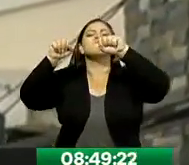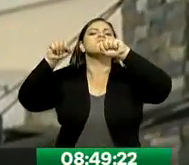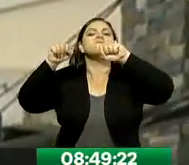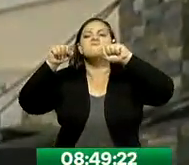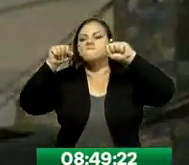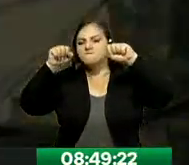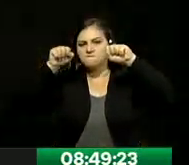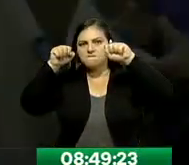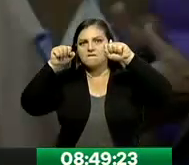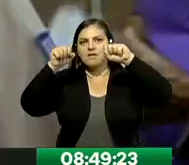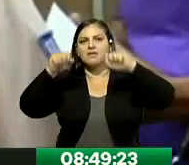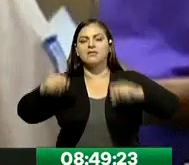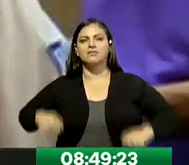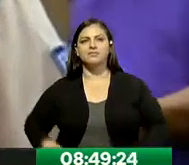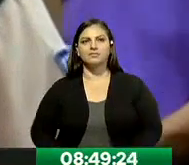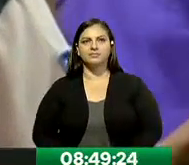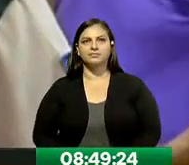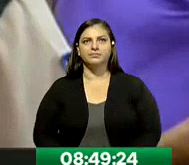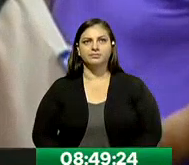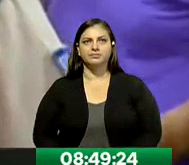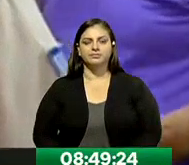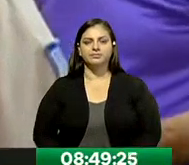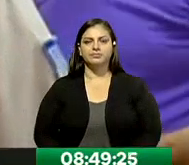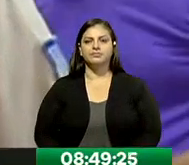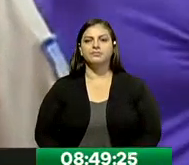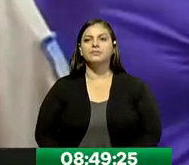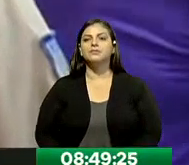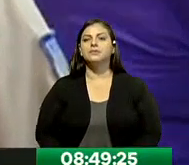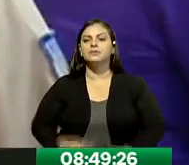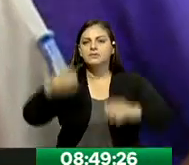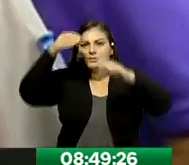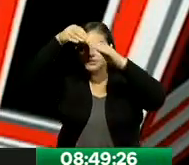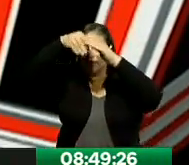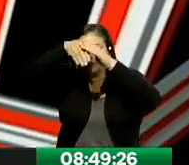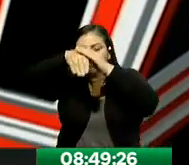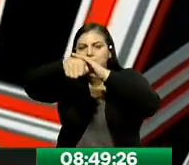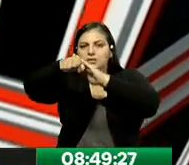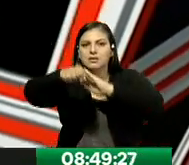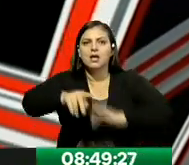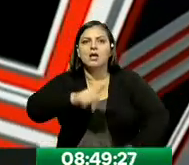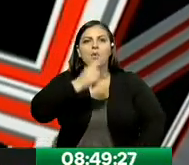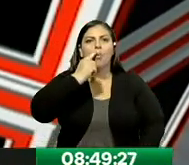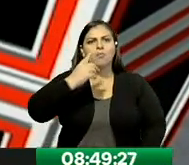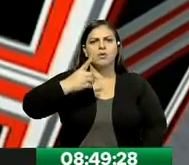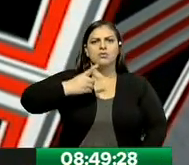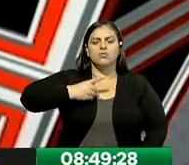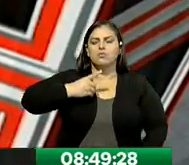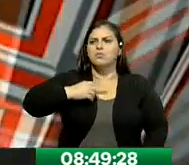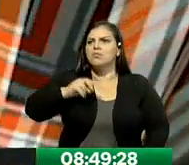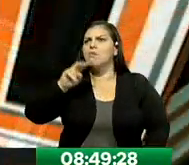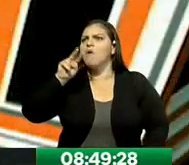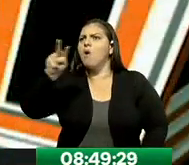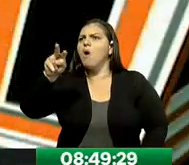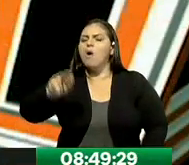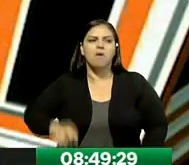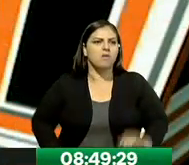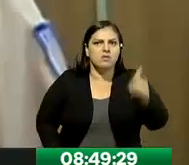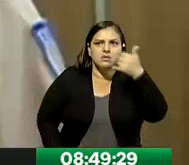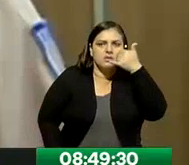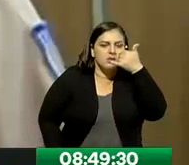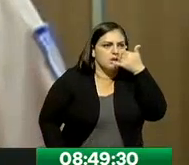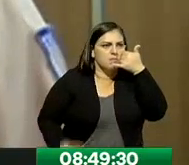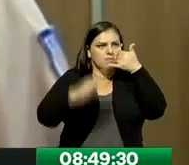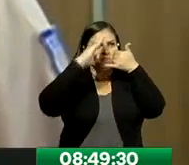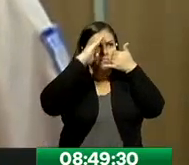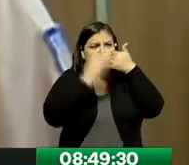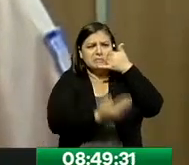presencia policial. El ciudadano intenta lanzarse del segundo piso tratando de huir, pero fue neutralizado